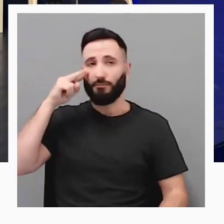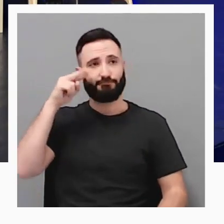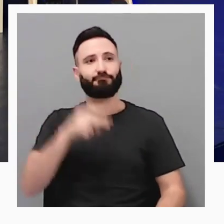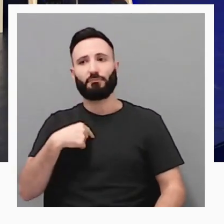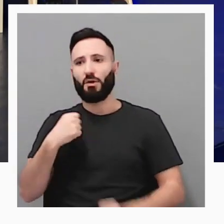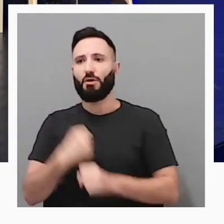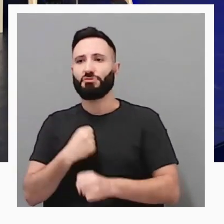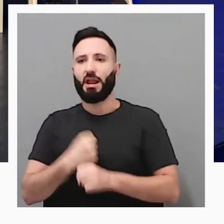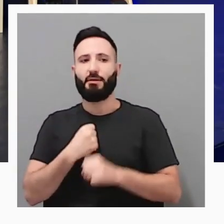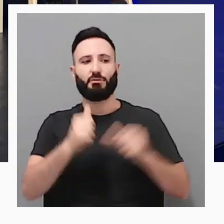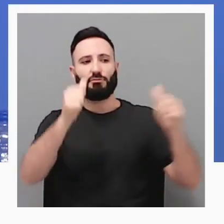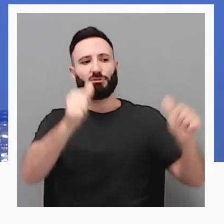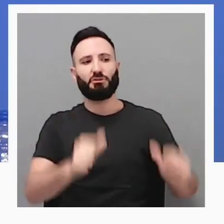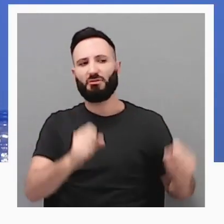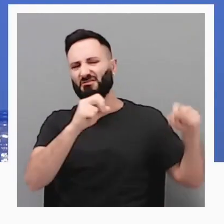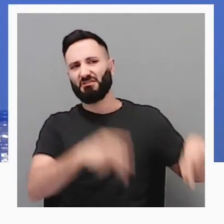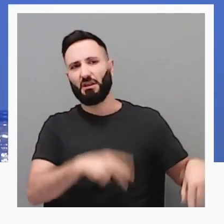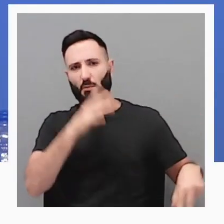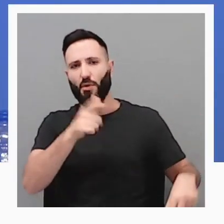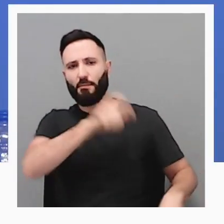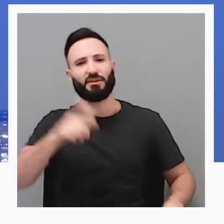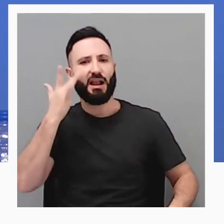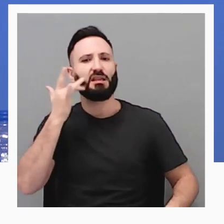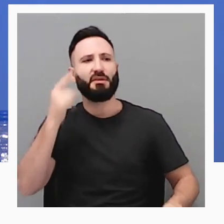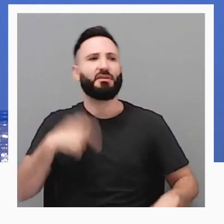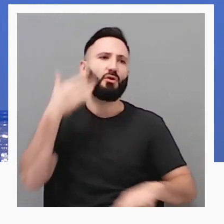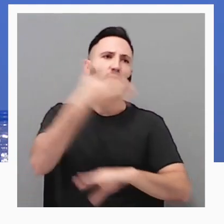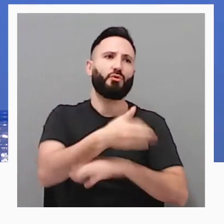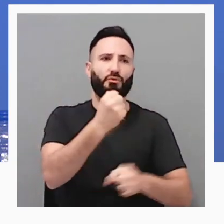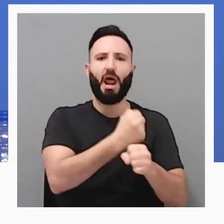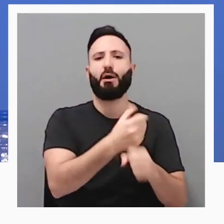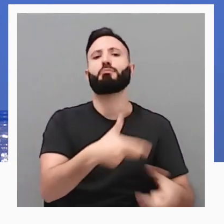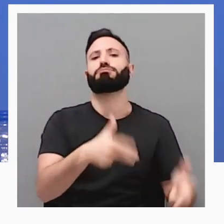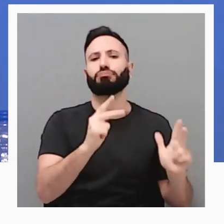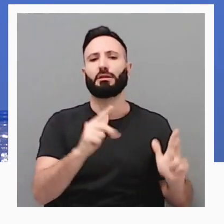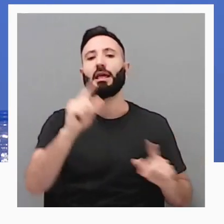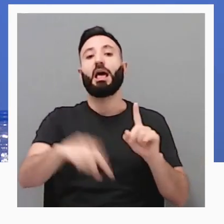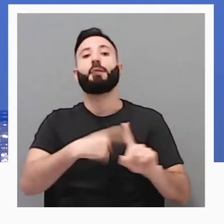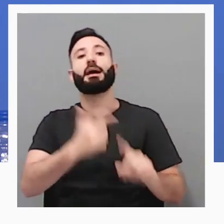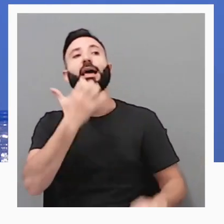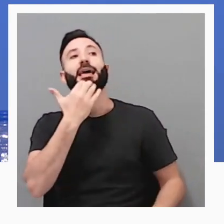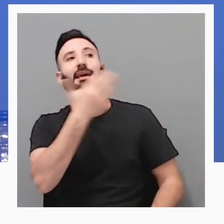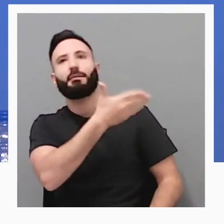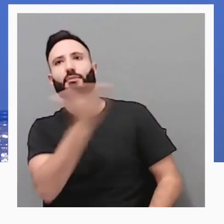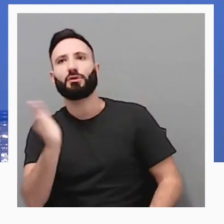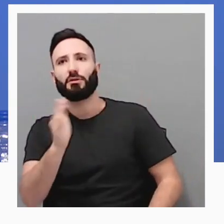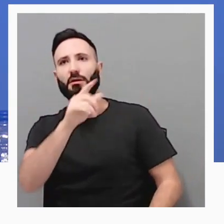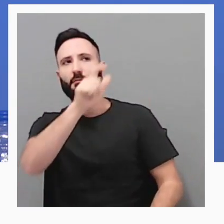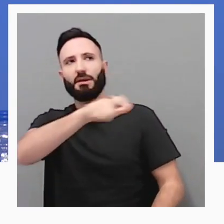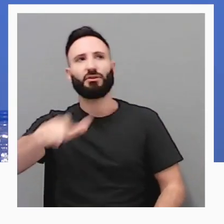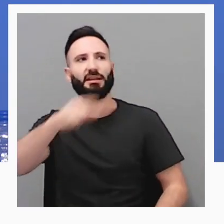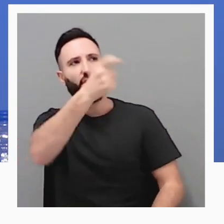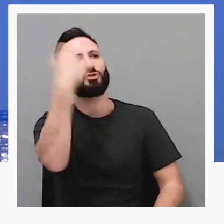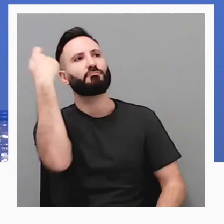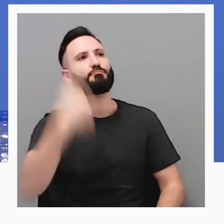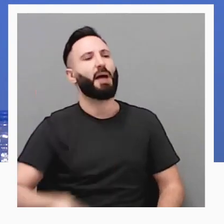sin tener la formación porque hay empleadores que lo emplean, que además tiene ejemplos de que hay gente que está más pagada que él